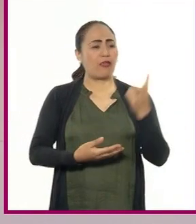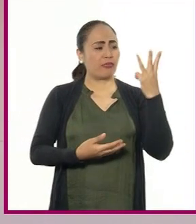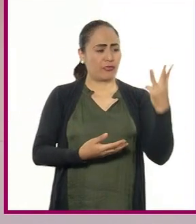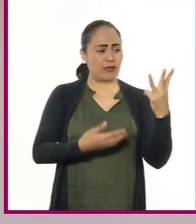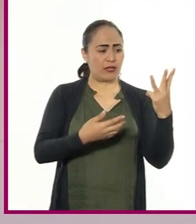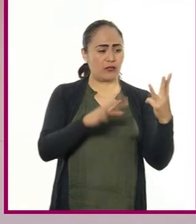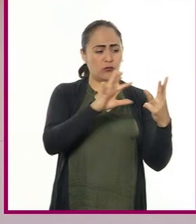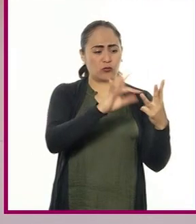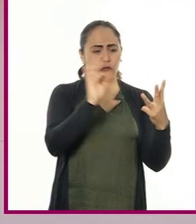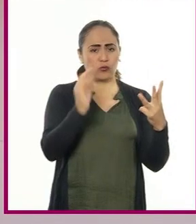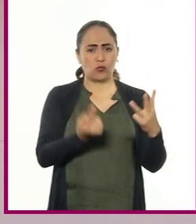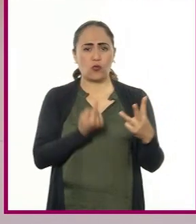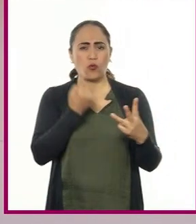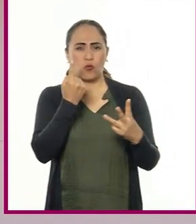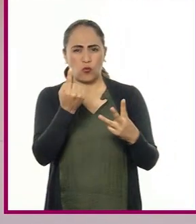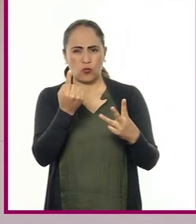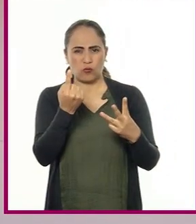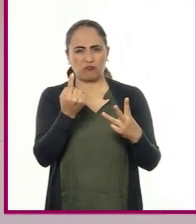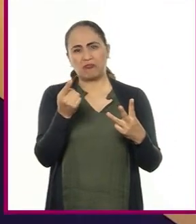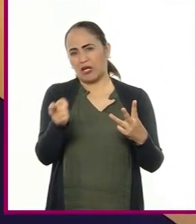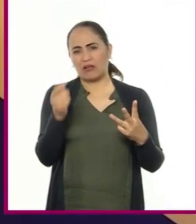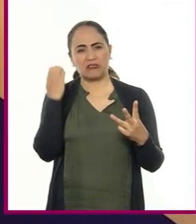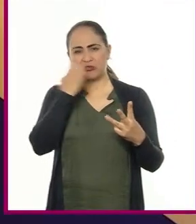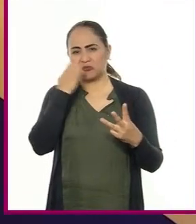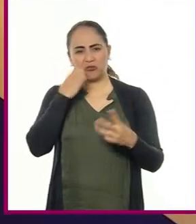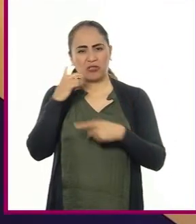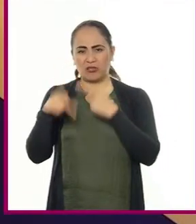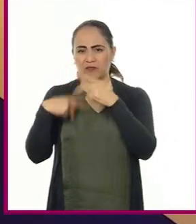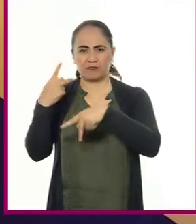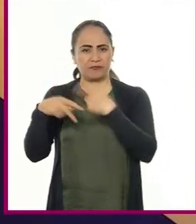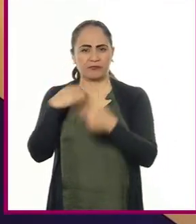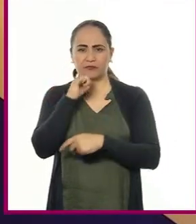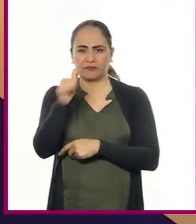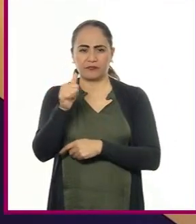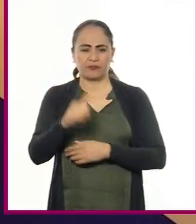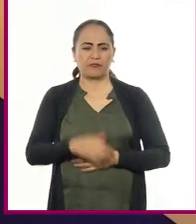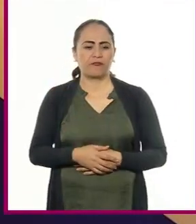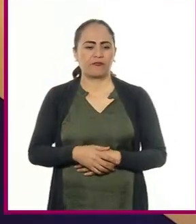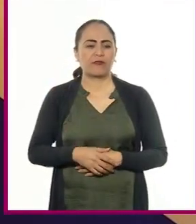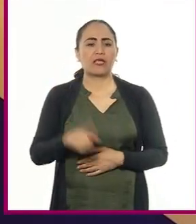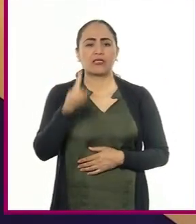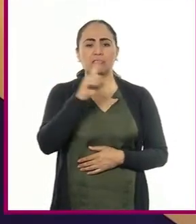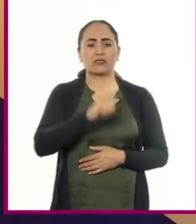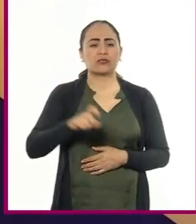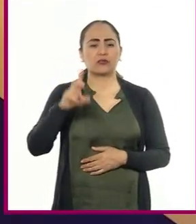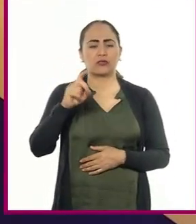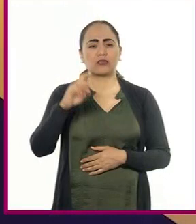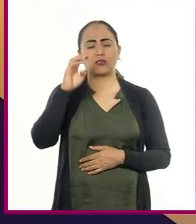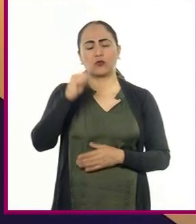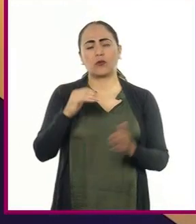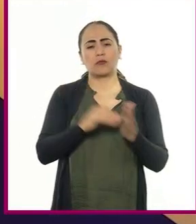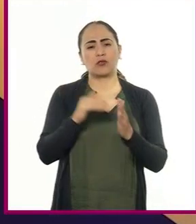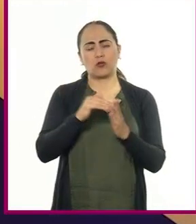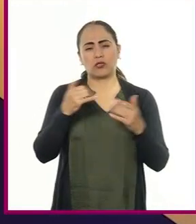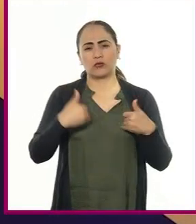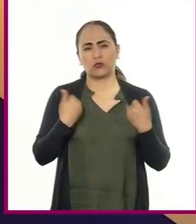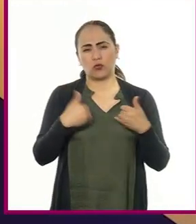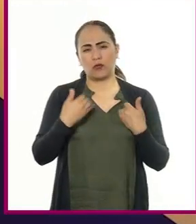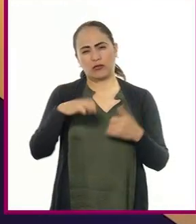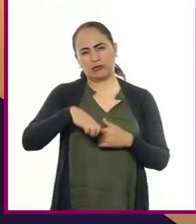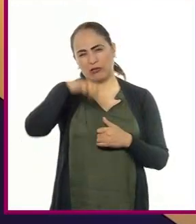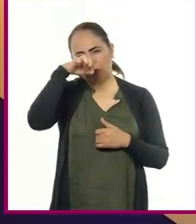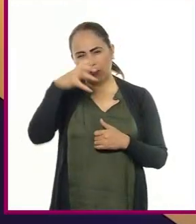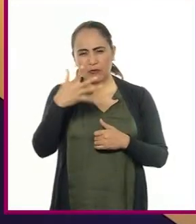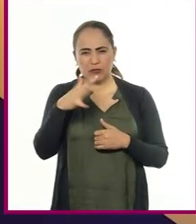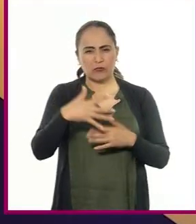3 adolescentes en esa edad. Por último, 139 millones de jóvenes de entre